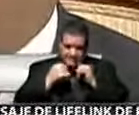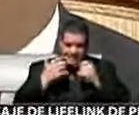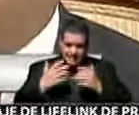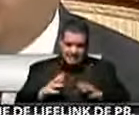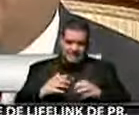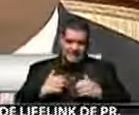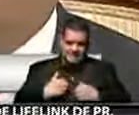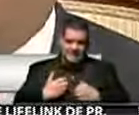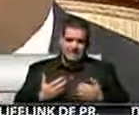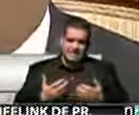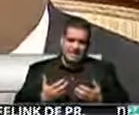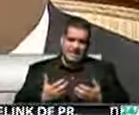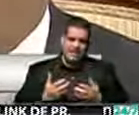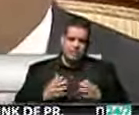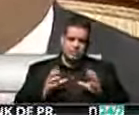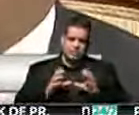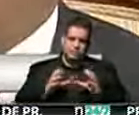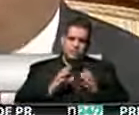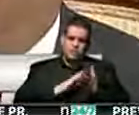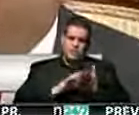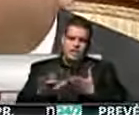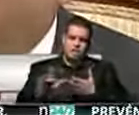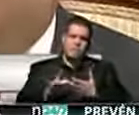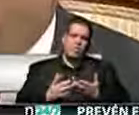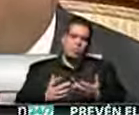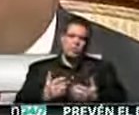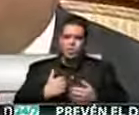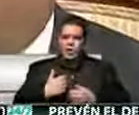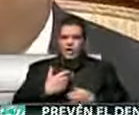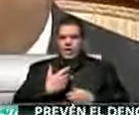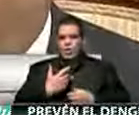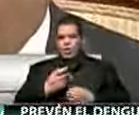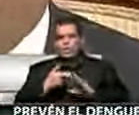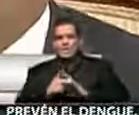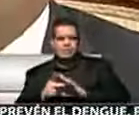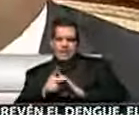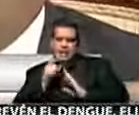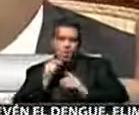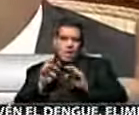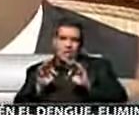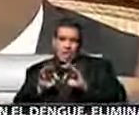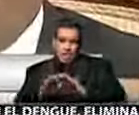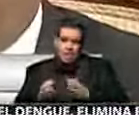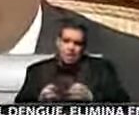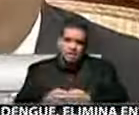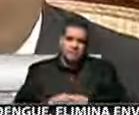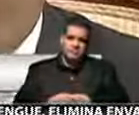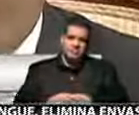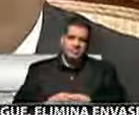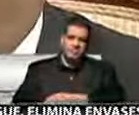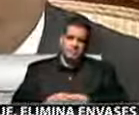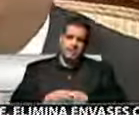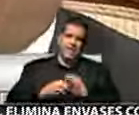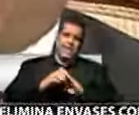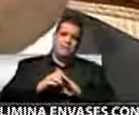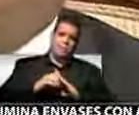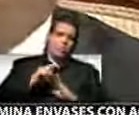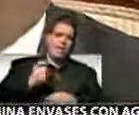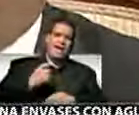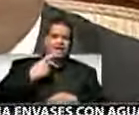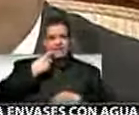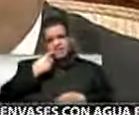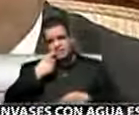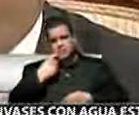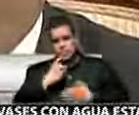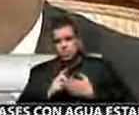mayormente como son delitos menos graves para este proyecto de ley se unieron un exadicto a droga Y